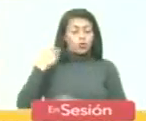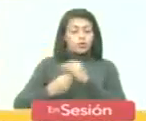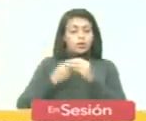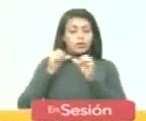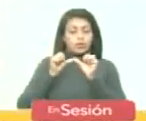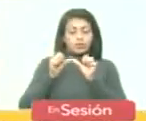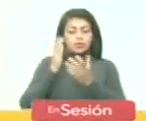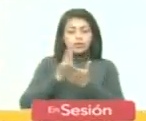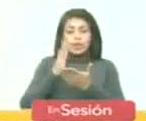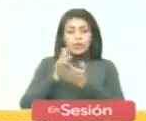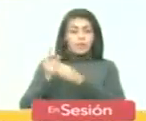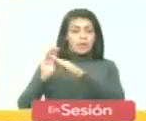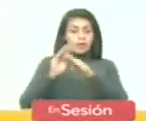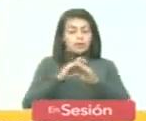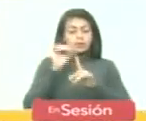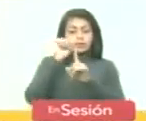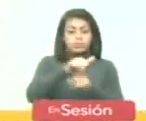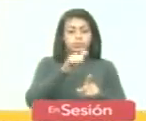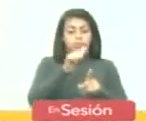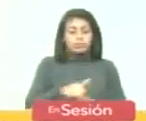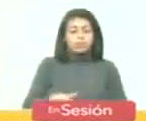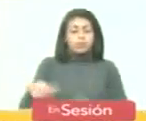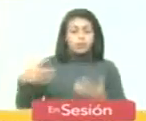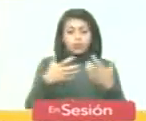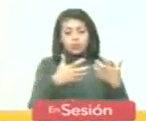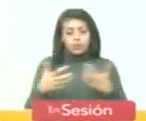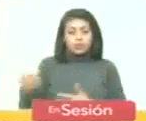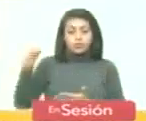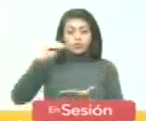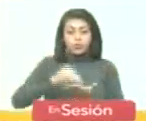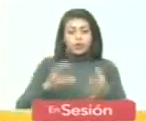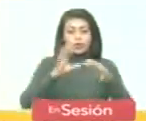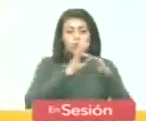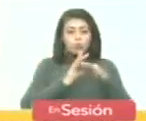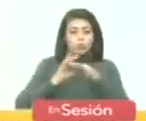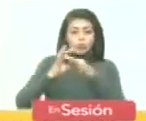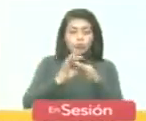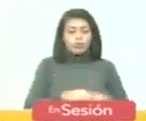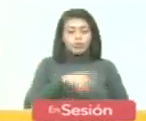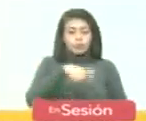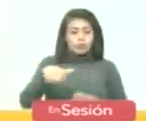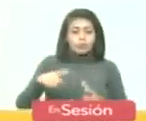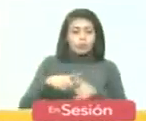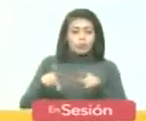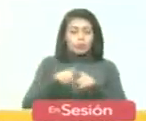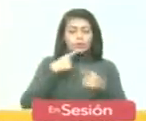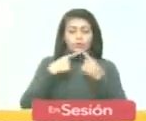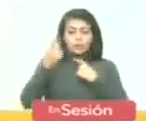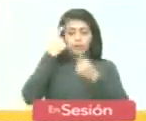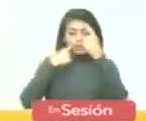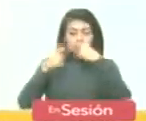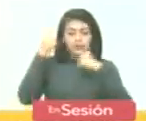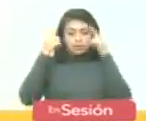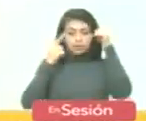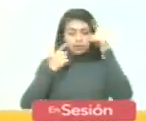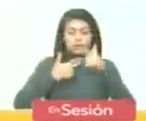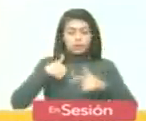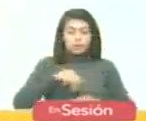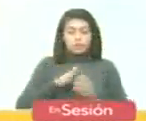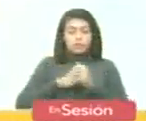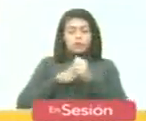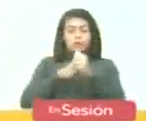la convocatoria a esa lucha, a esa batalla, a la unidad victoriosa de los patriotas, tal como nos lo enseñó Hugo Chávez y bajo la